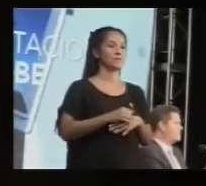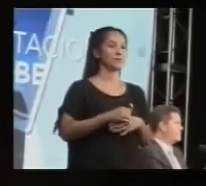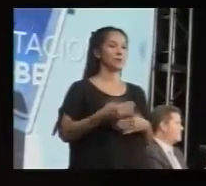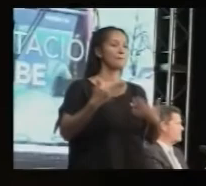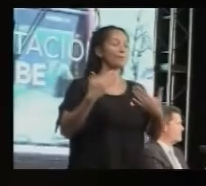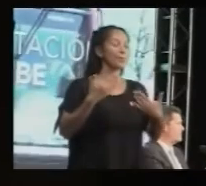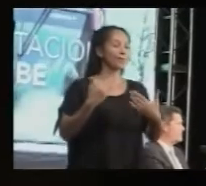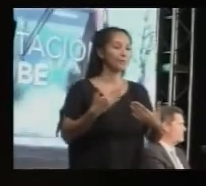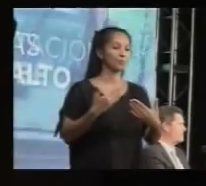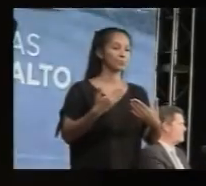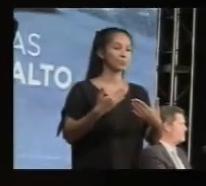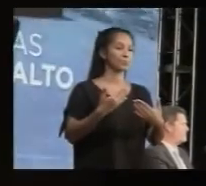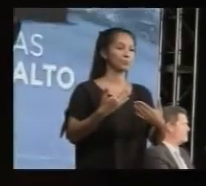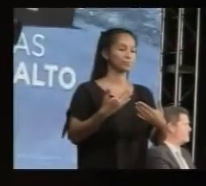erradicar